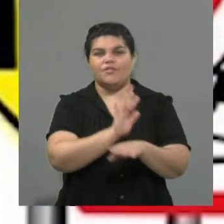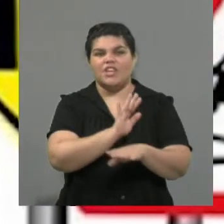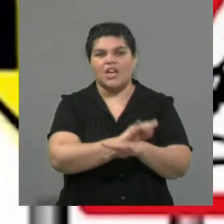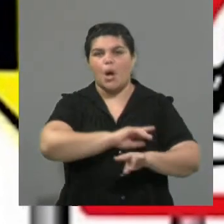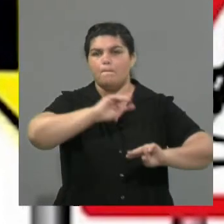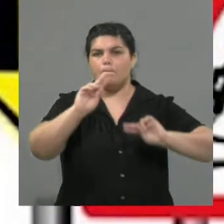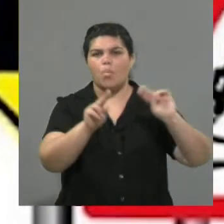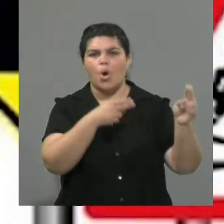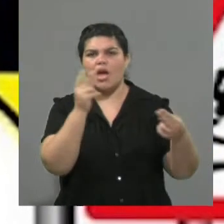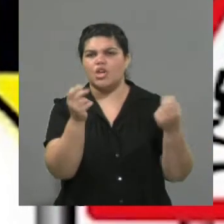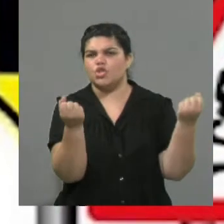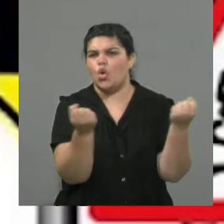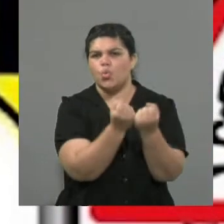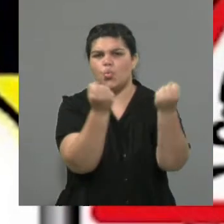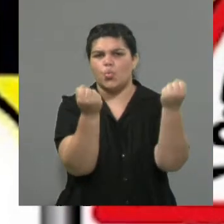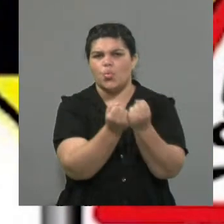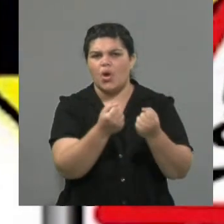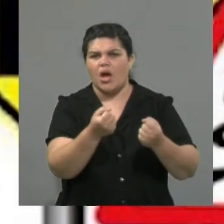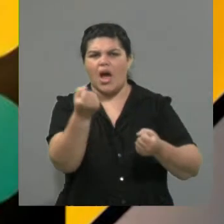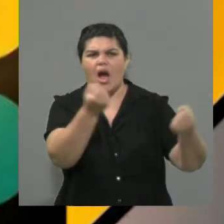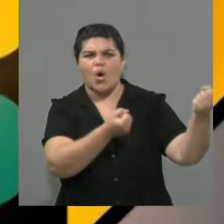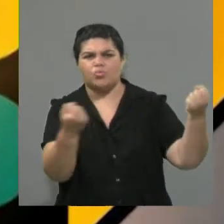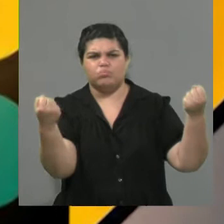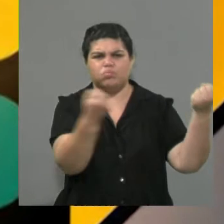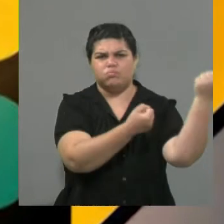mortalidad. Es más, la hemos aumentado.